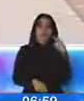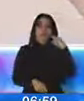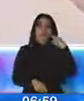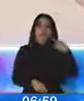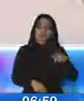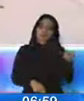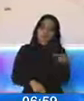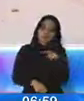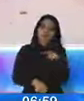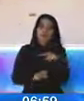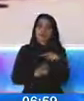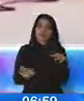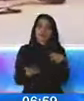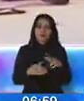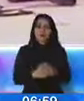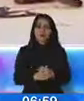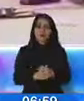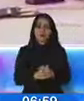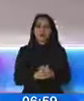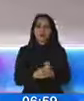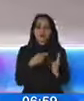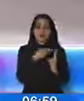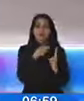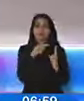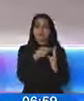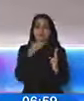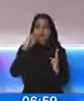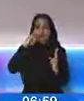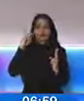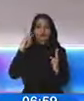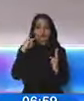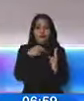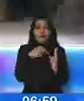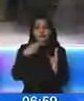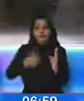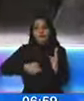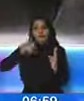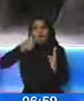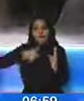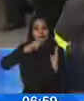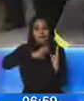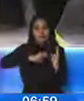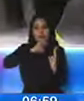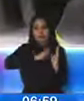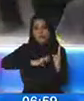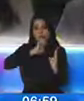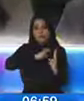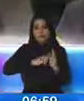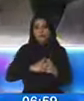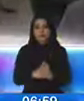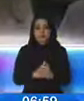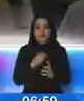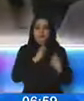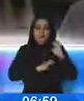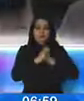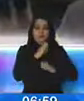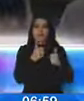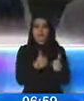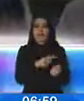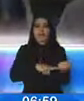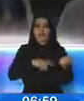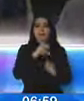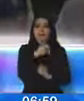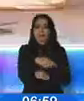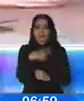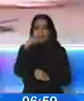lo que ocurría. Los dos fueron valorados por personal del cuerpo de bomberos. Que se encuentran en condiciones estables, que son los hermanos de la